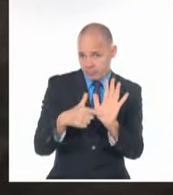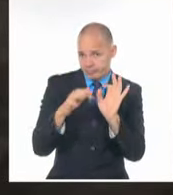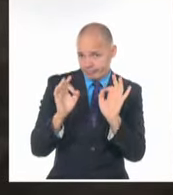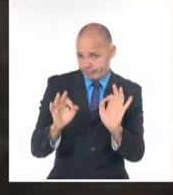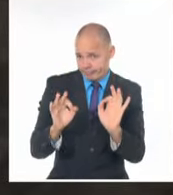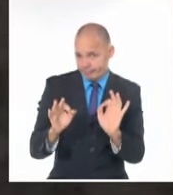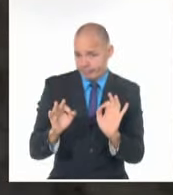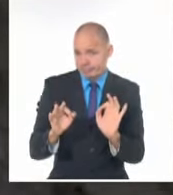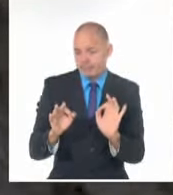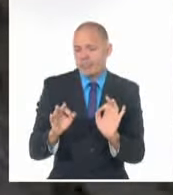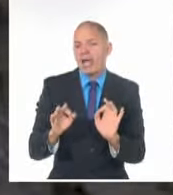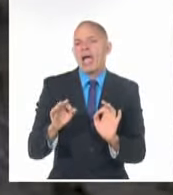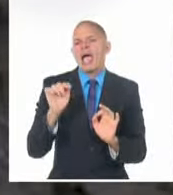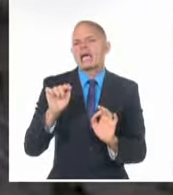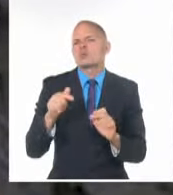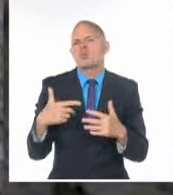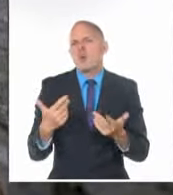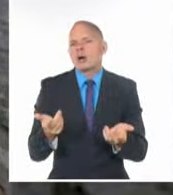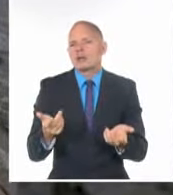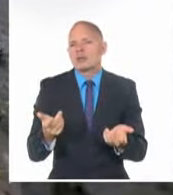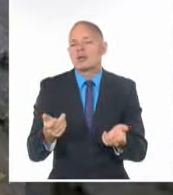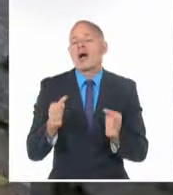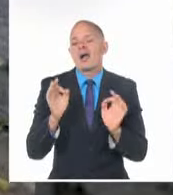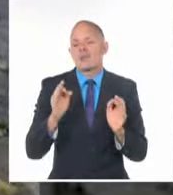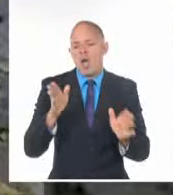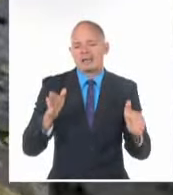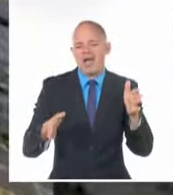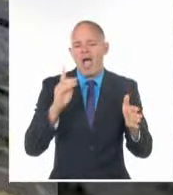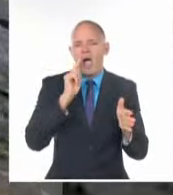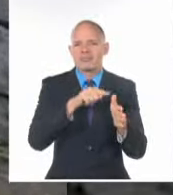sábado al mediodía corresponden al tramo entre la